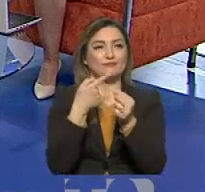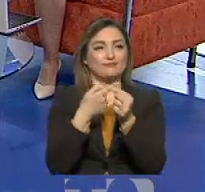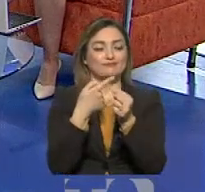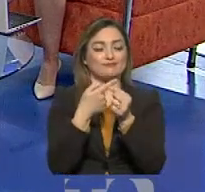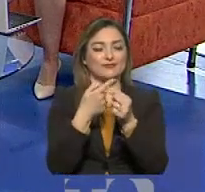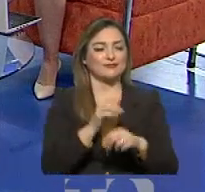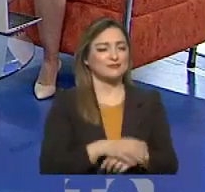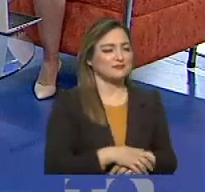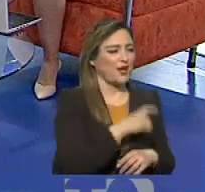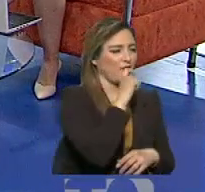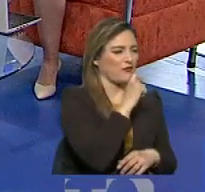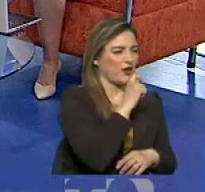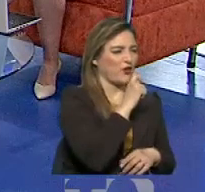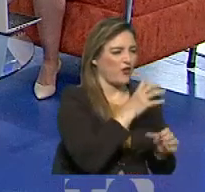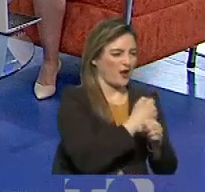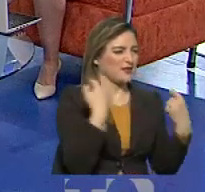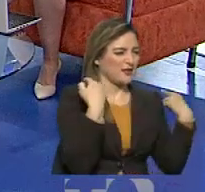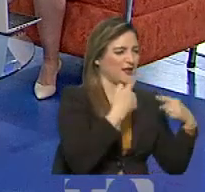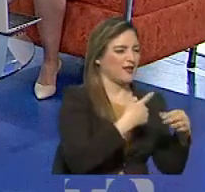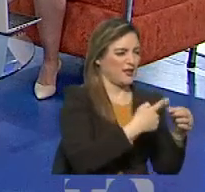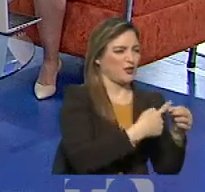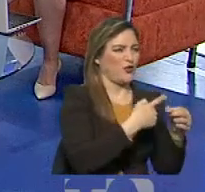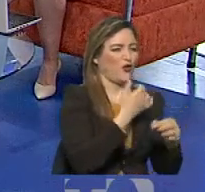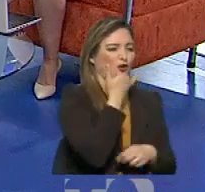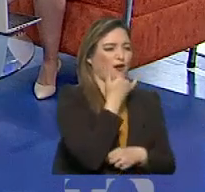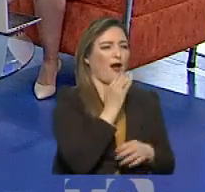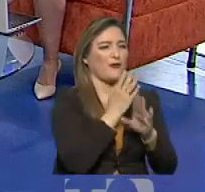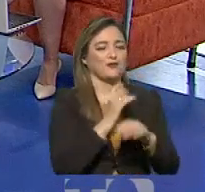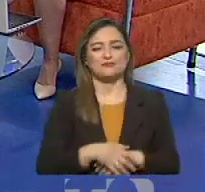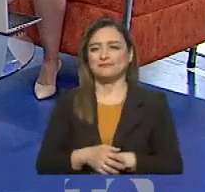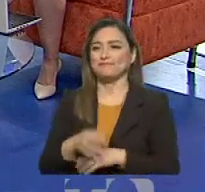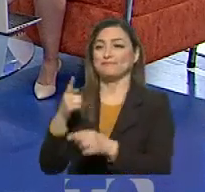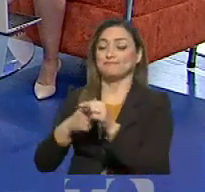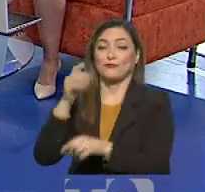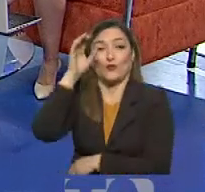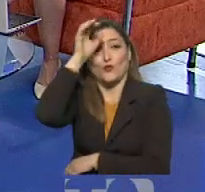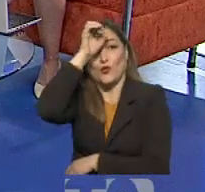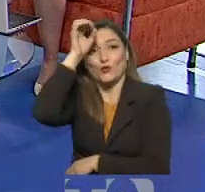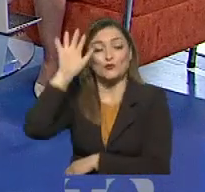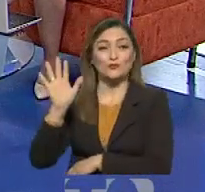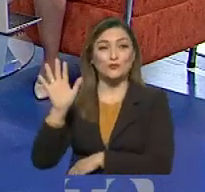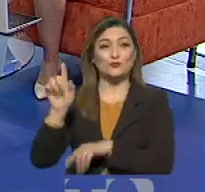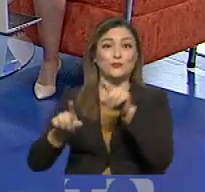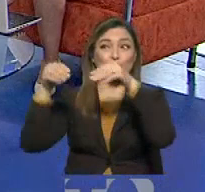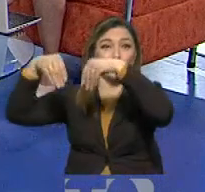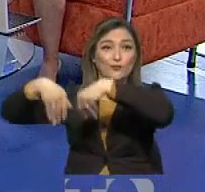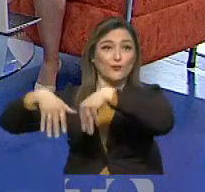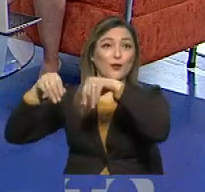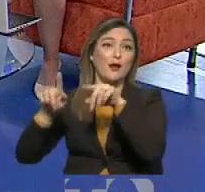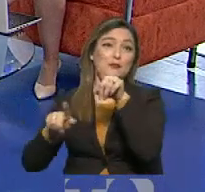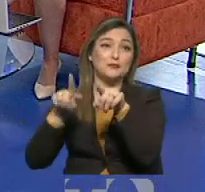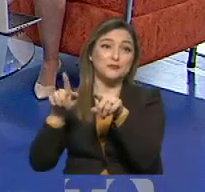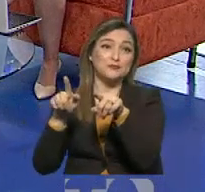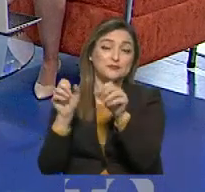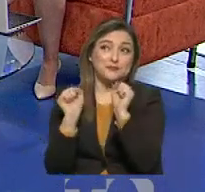hace Quito. Con el clima en Quito sino frío. Nunca se sabe. Y como tú lo decías, Helen, el tiempo pasa volando.